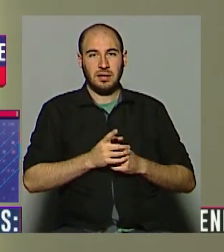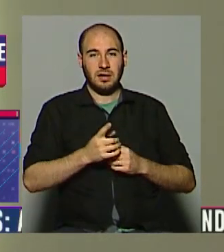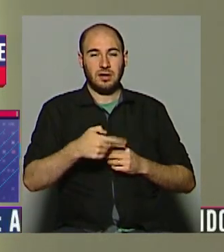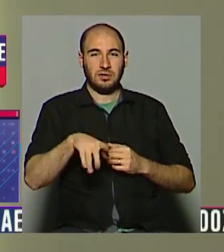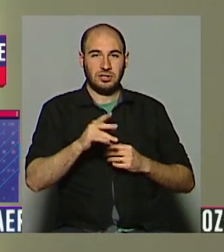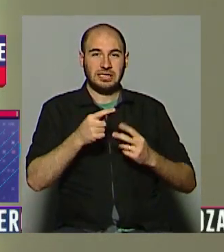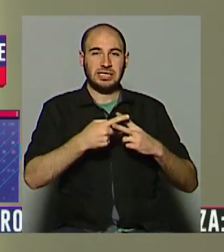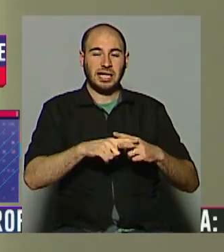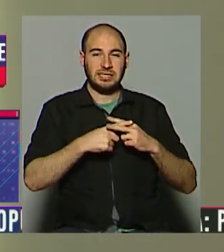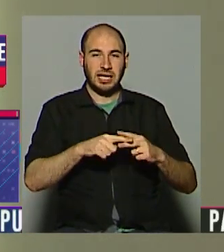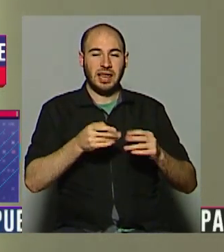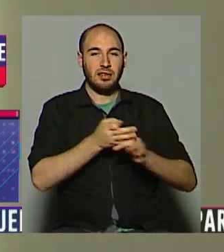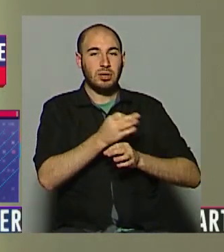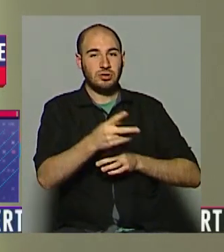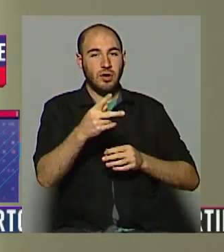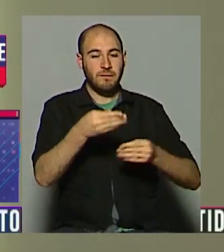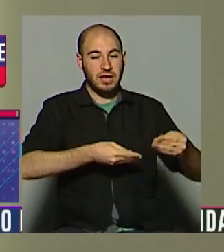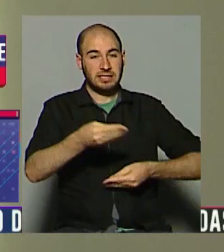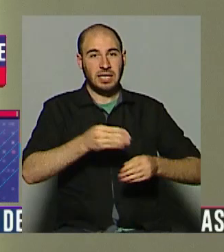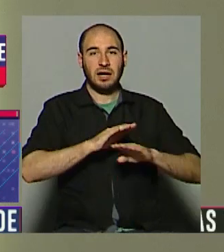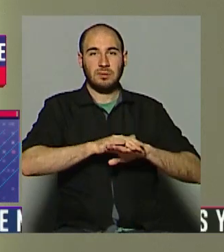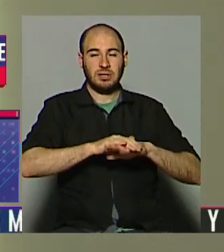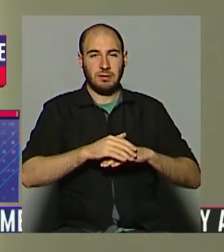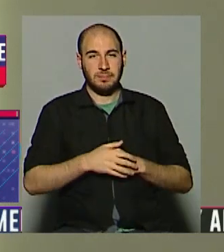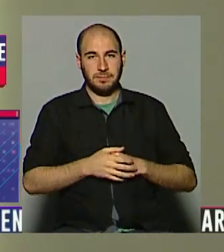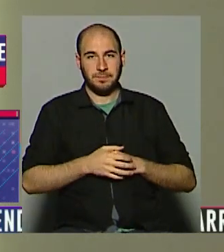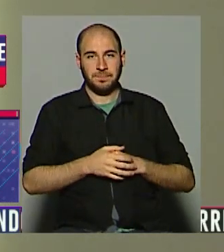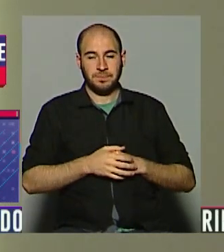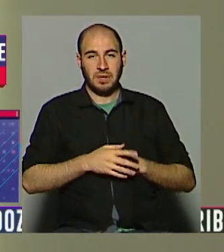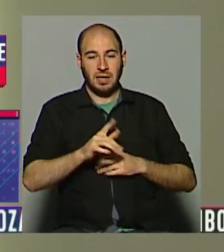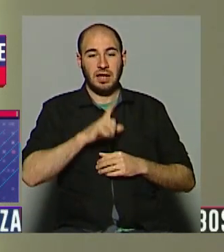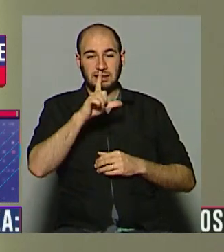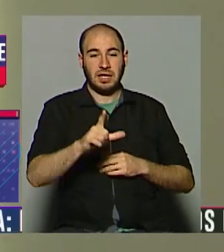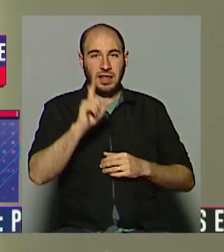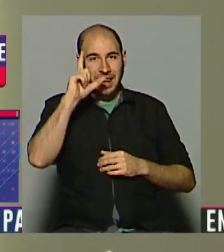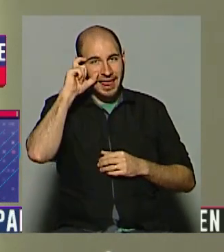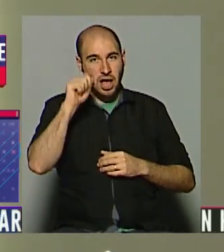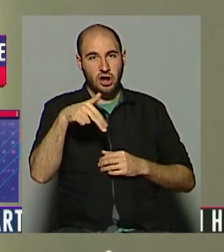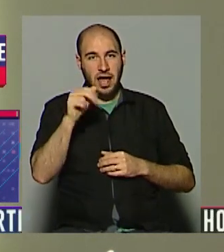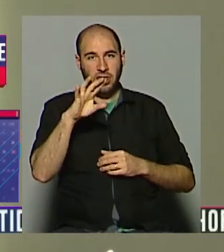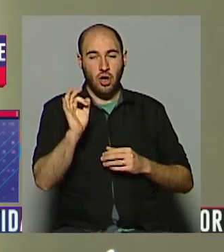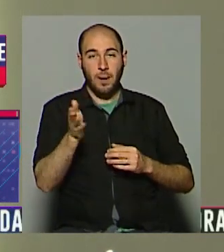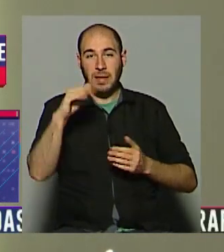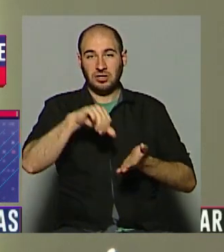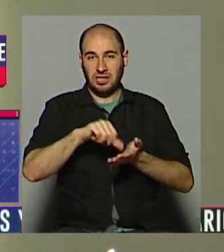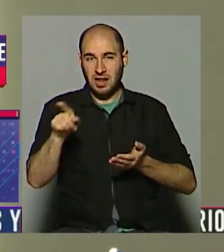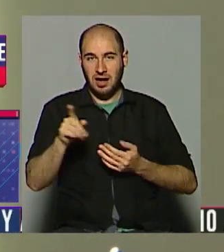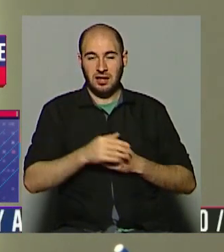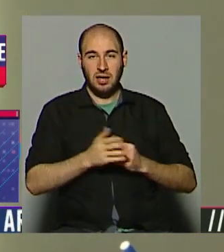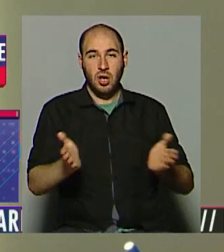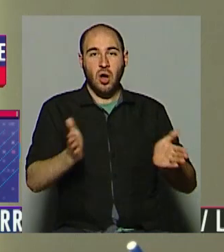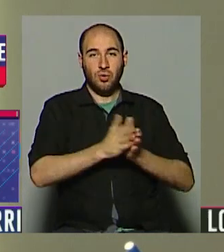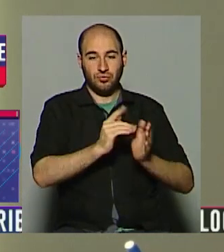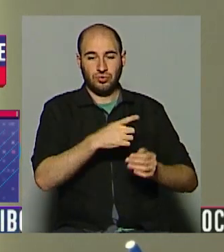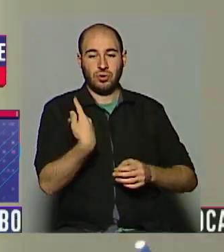unos talleres de educación financiera a cargo del licenciado Leonardo Didío del Banco Central, claro, en conjunto